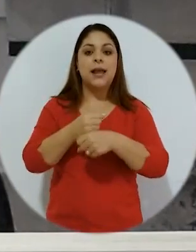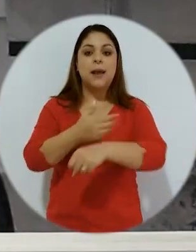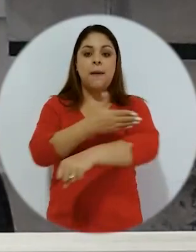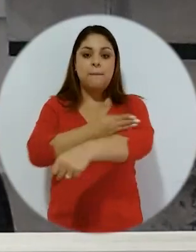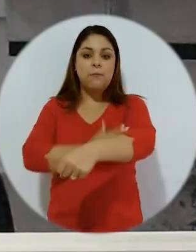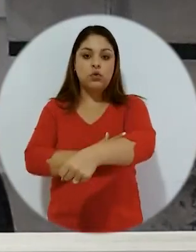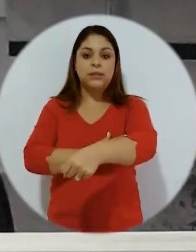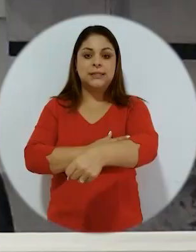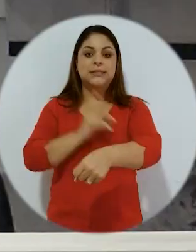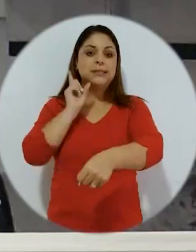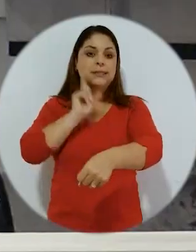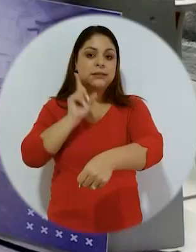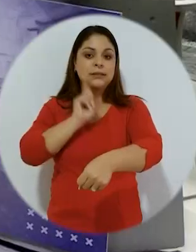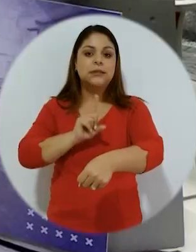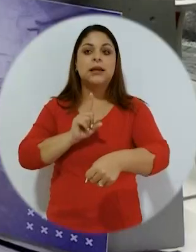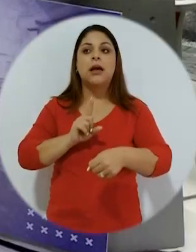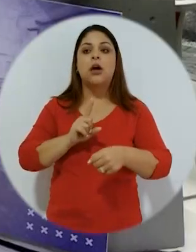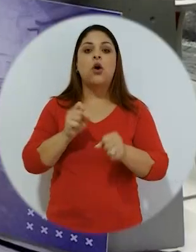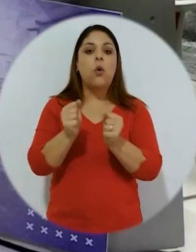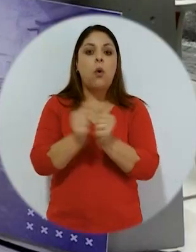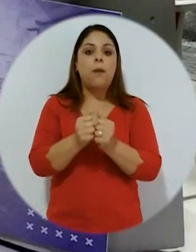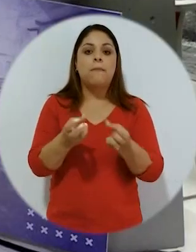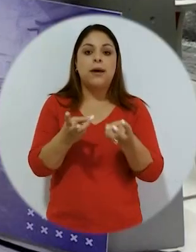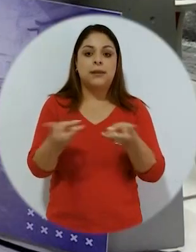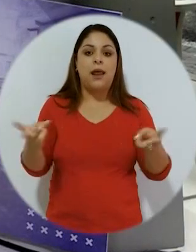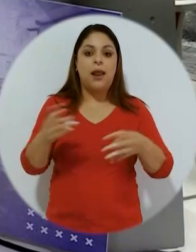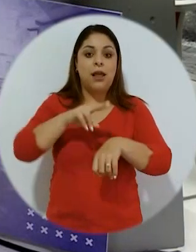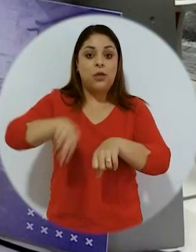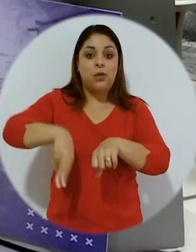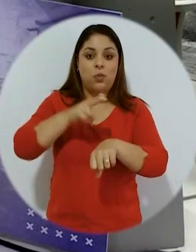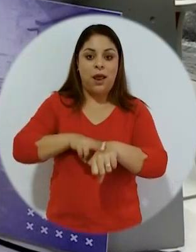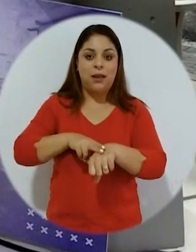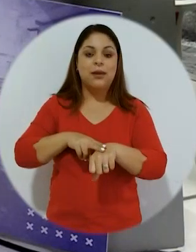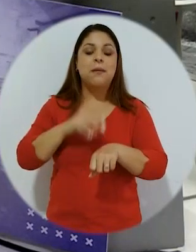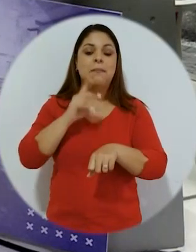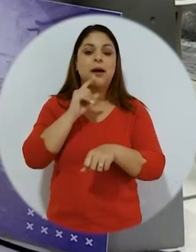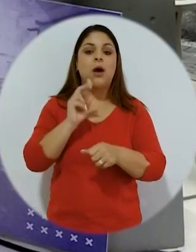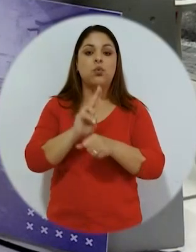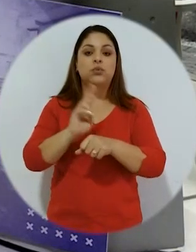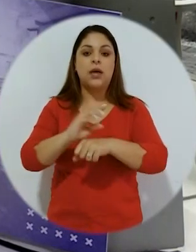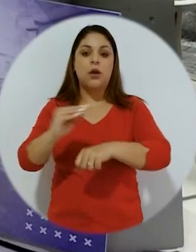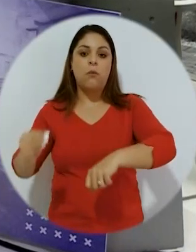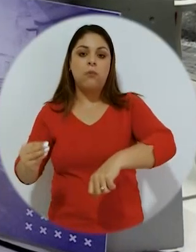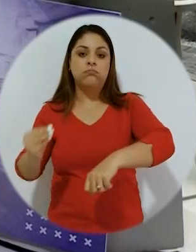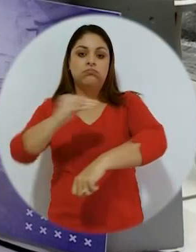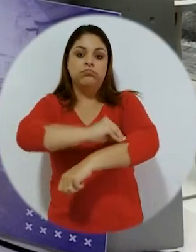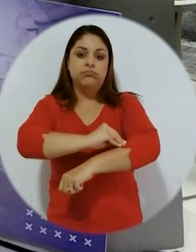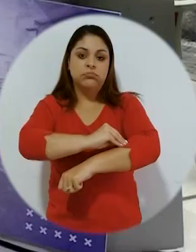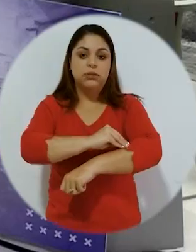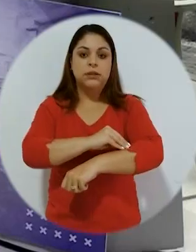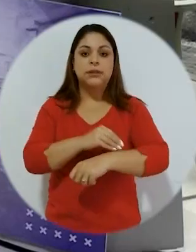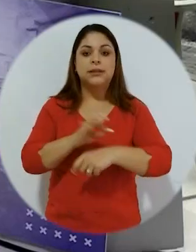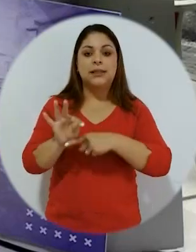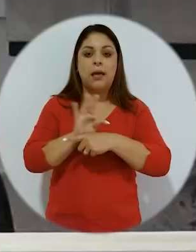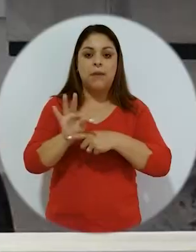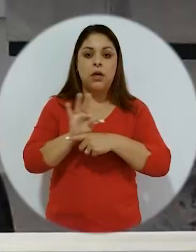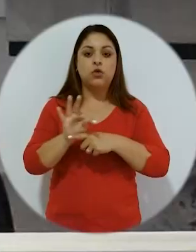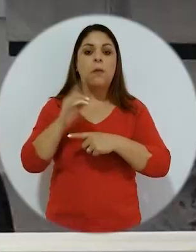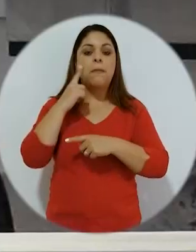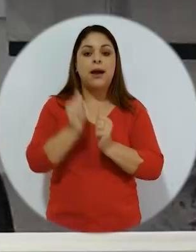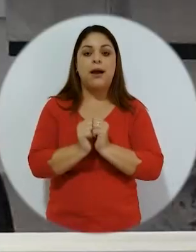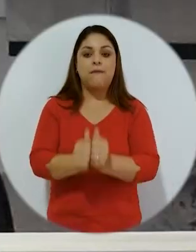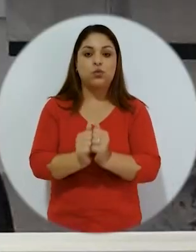a base de materiales que sean biomateriales, que sean biobasados, para poder utilizarlos como implantes o como